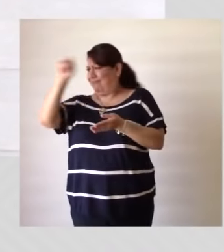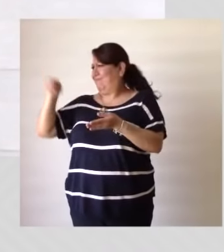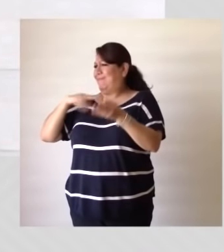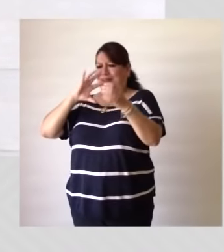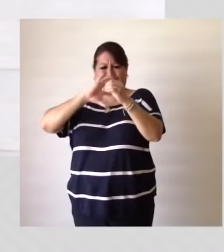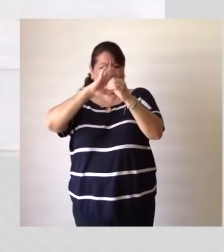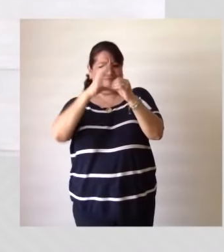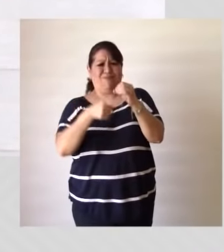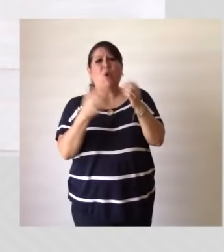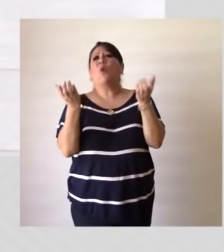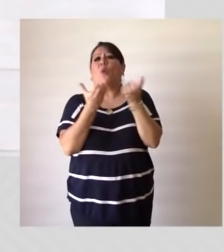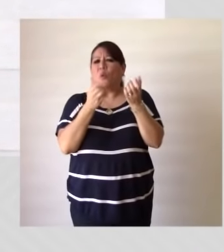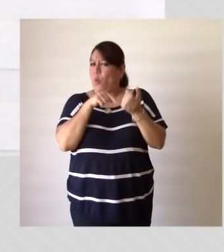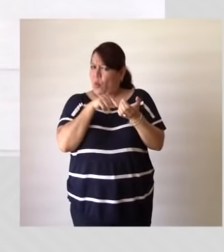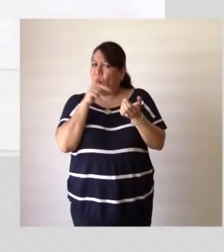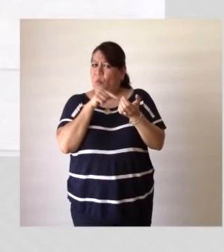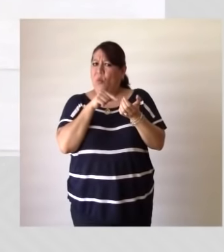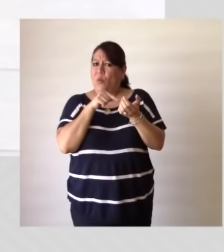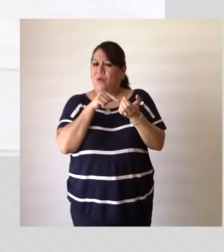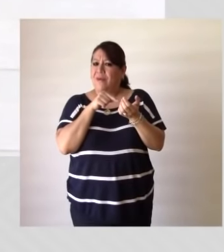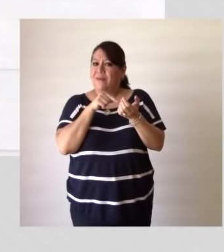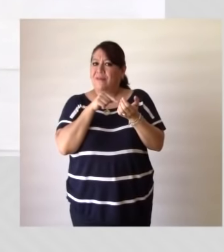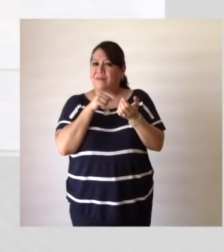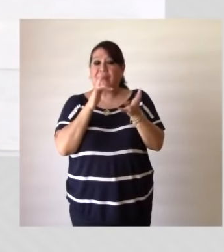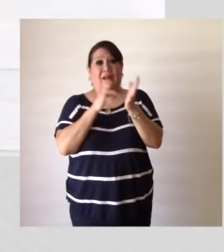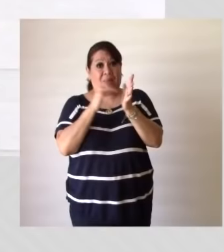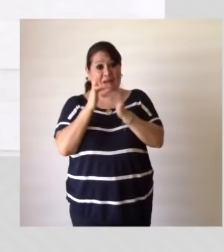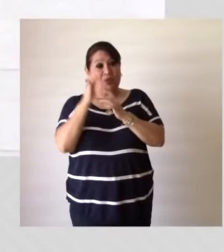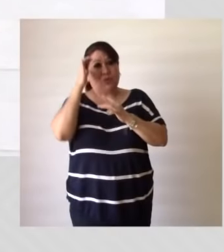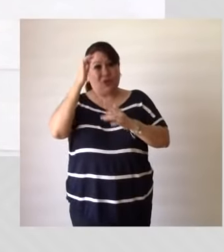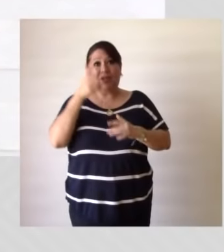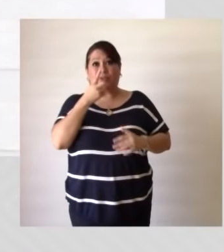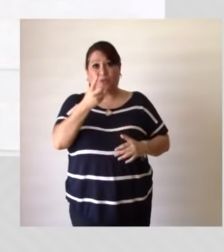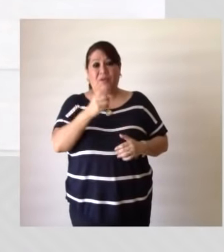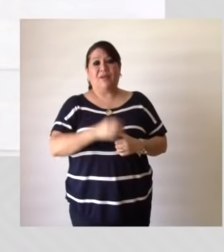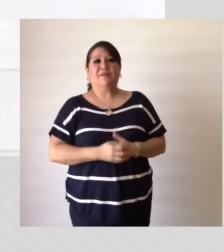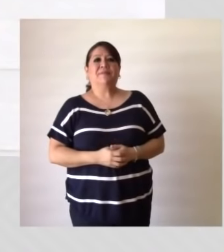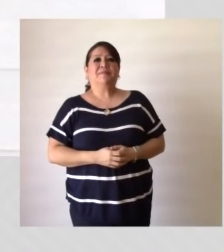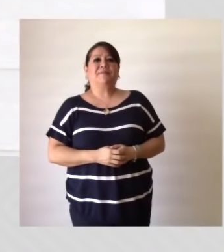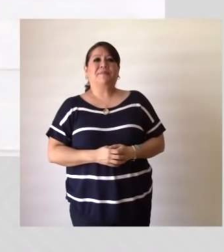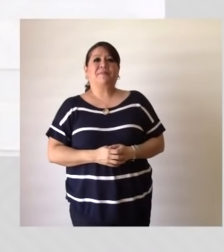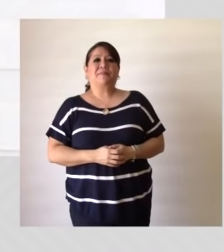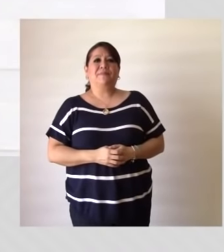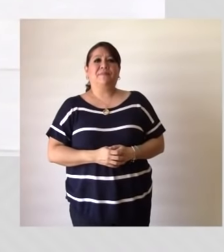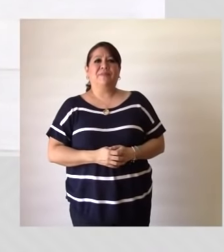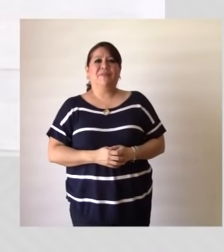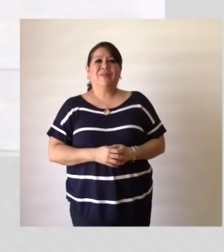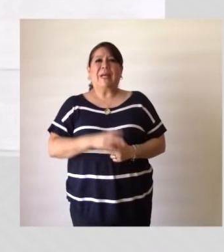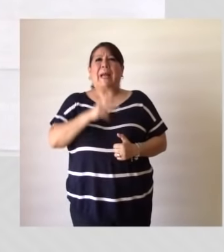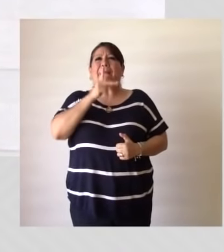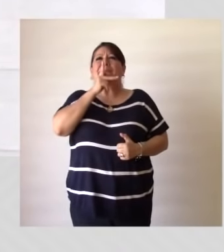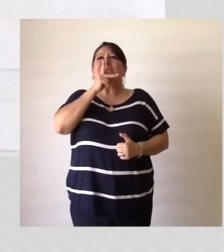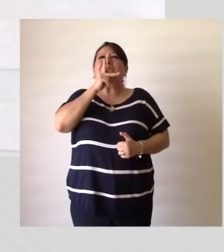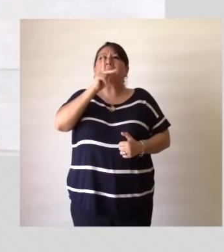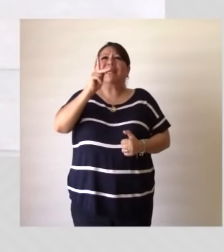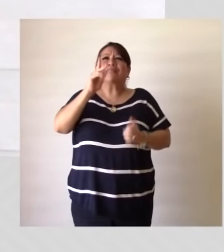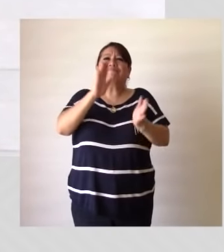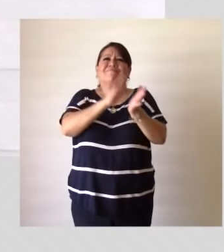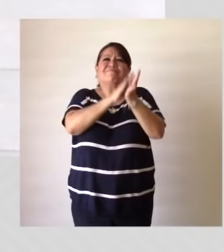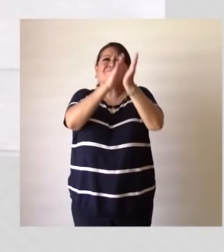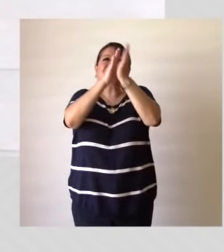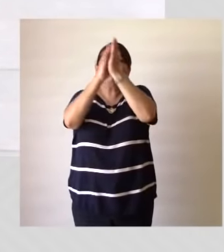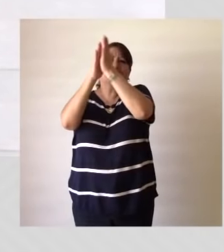jesucristo que si el que si el padre no recibe alabanza de nosotros entonces las piedras